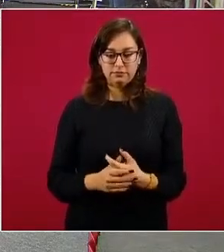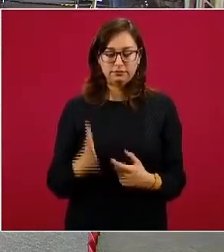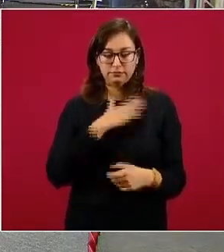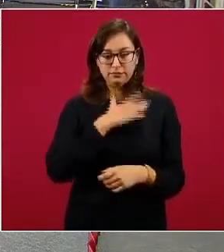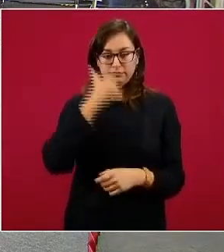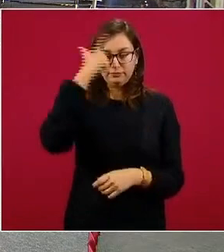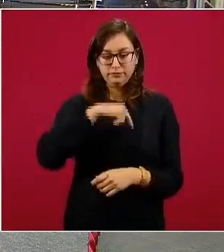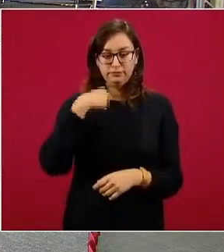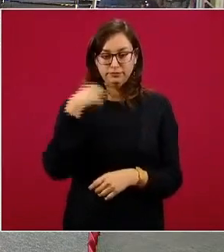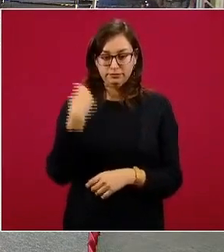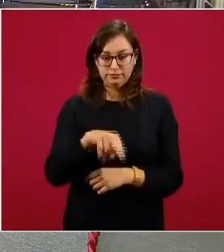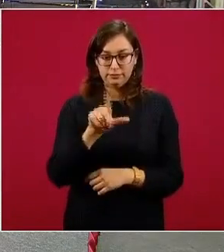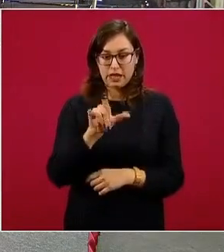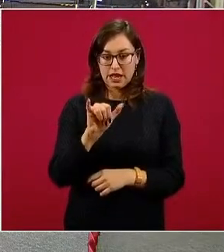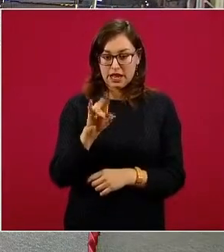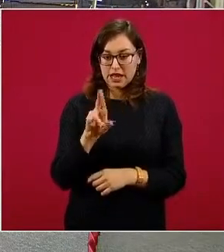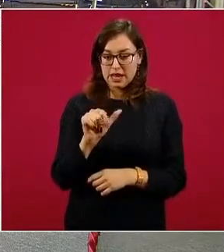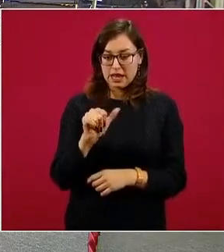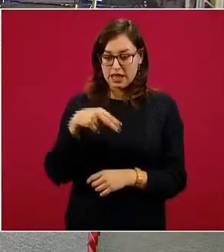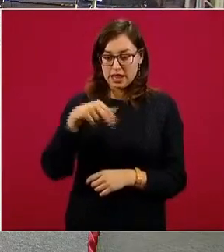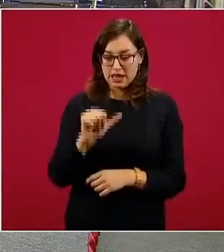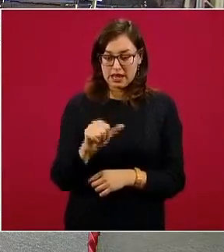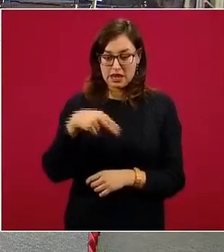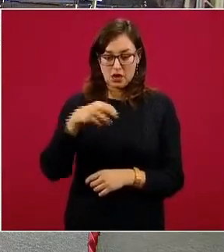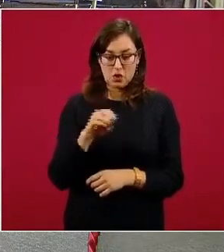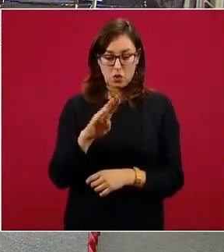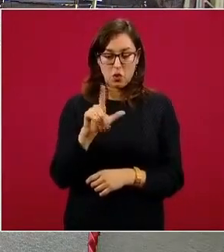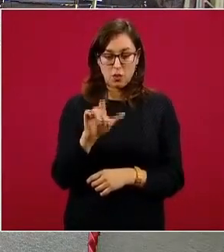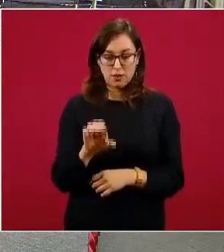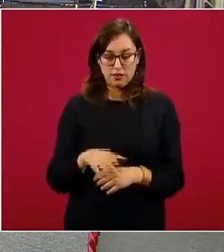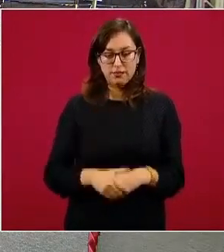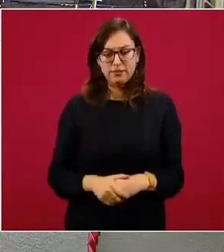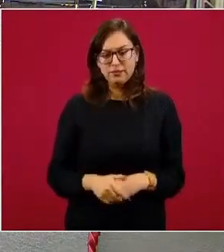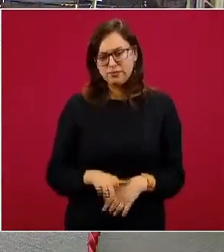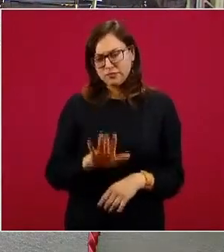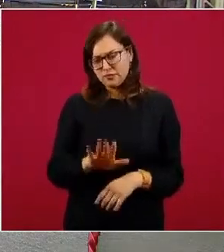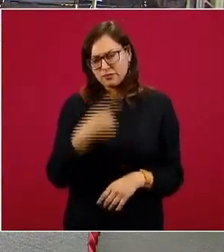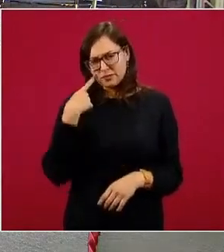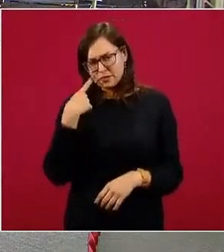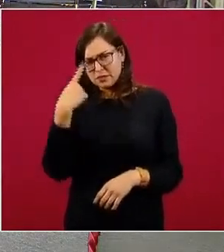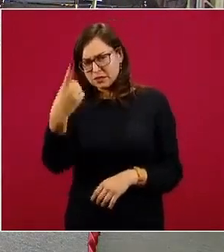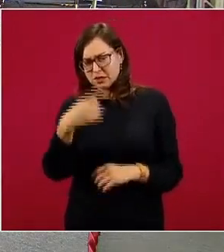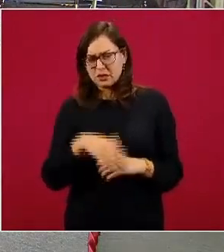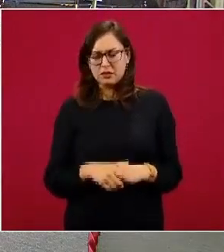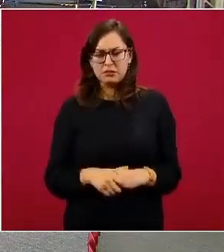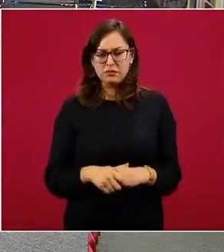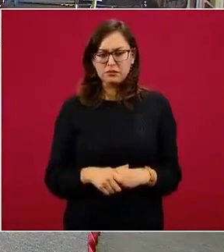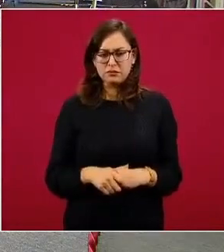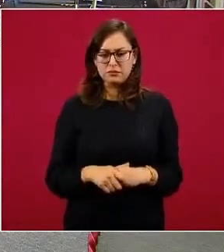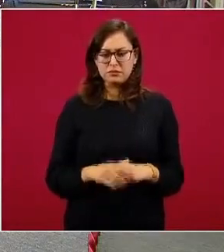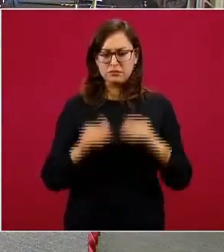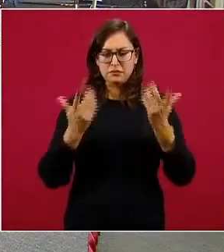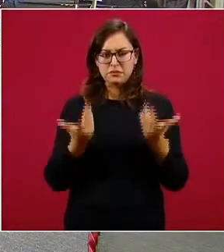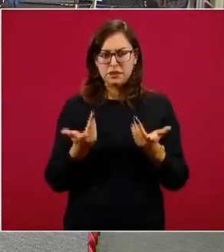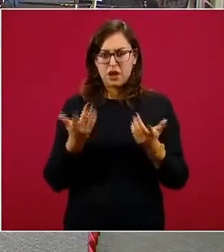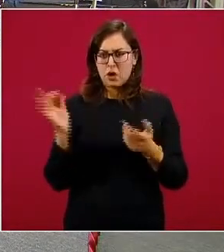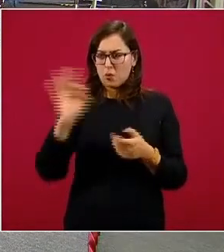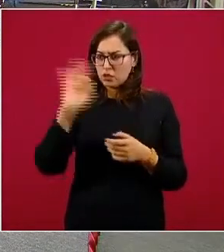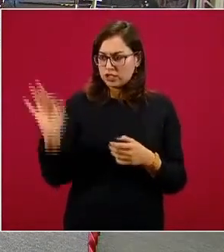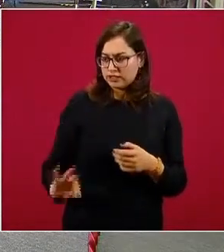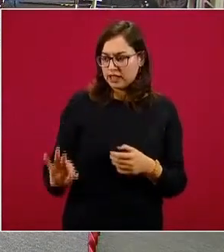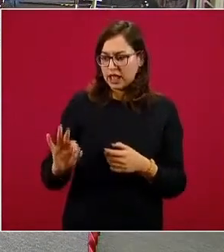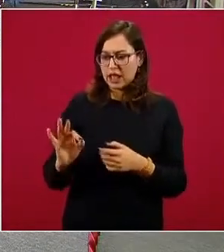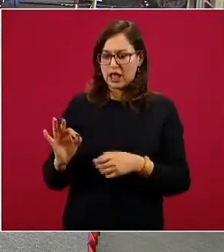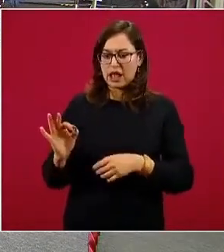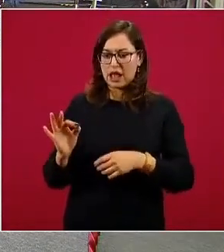Buenas noches, Liliana Noble de Pulso Saludable. Doctora Alomía, veo que bajó el índice de positividad a 39.